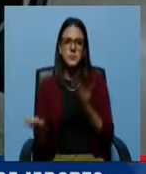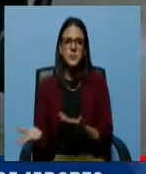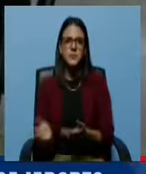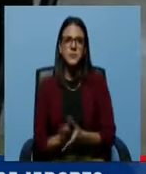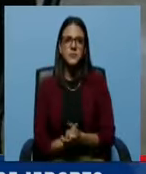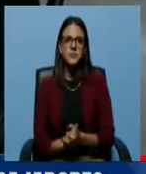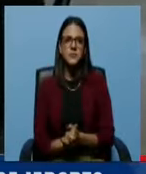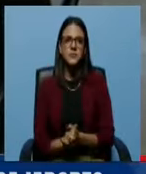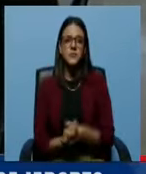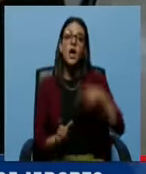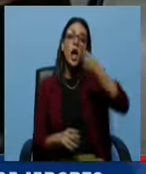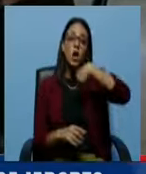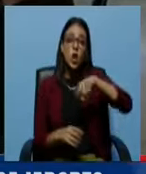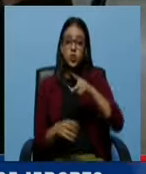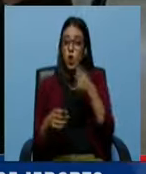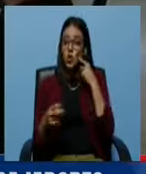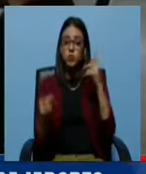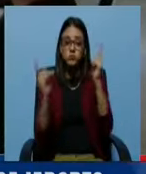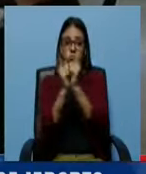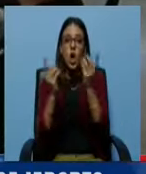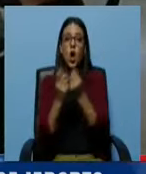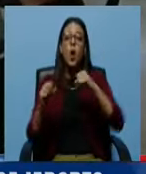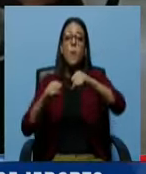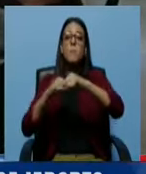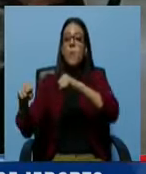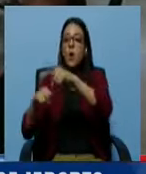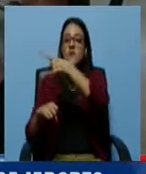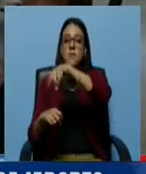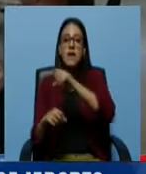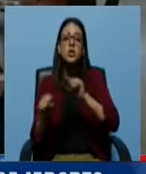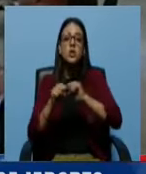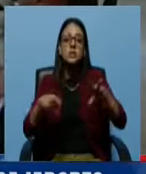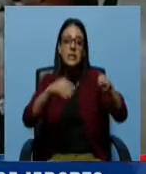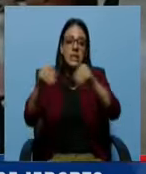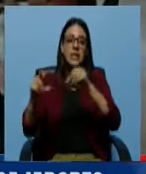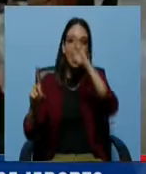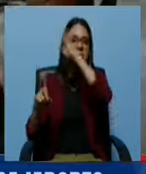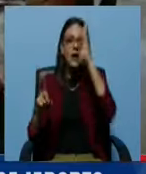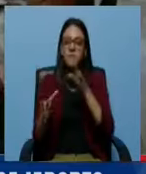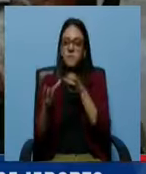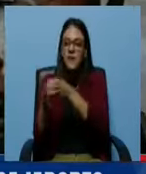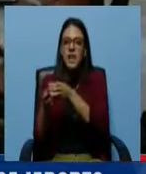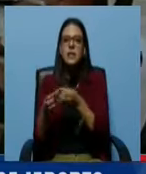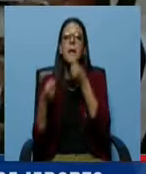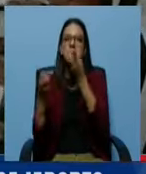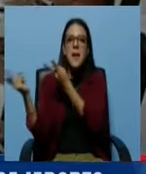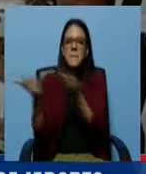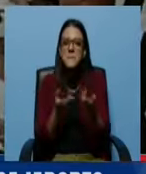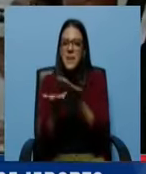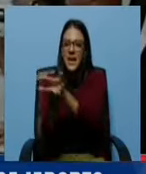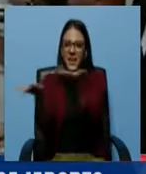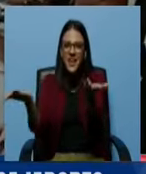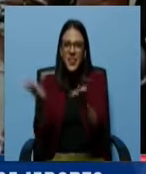Del movimiento sin tierra, do Brasil. Bienvenido.